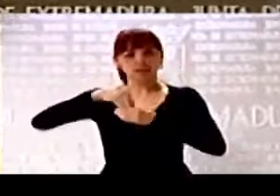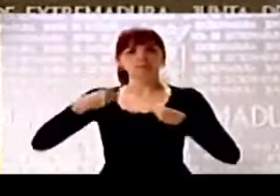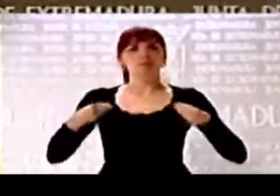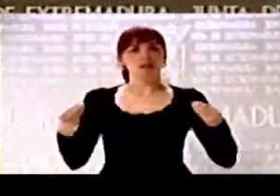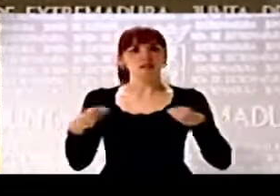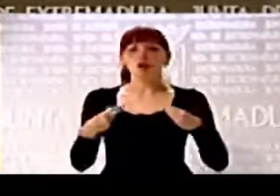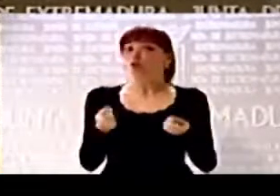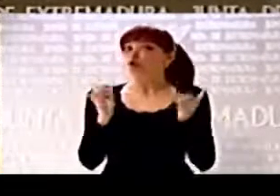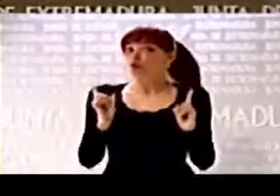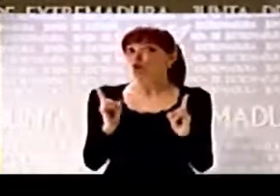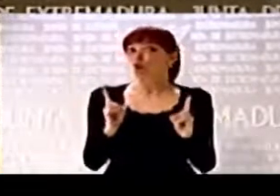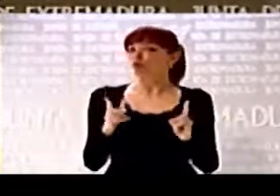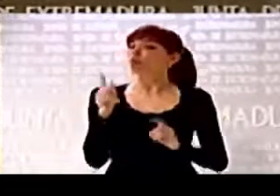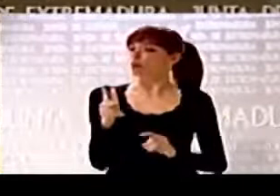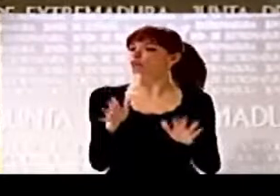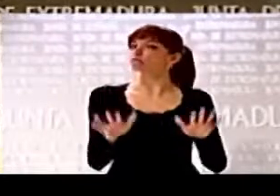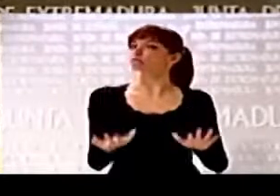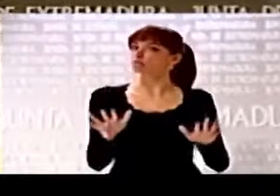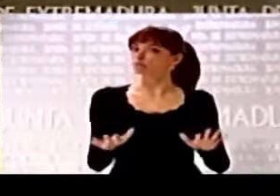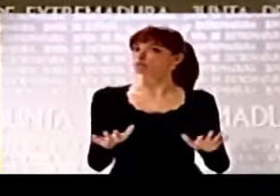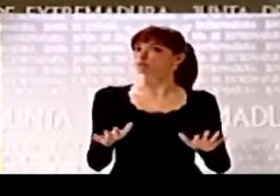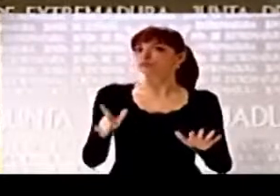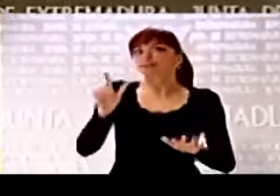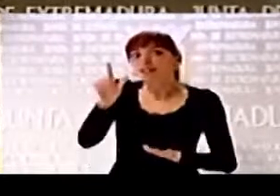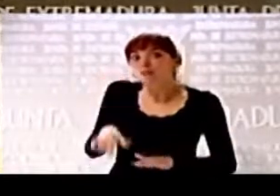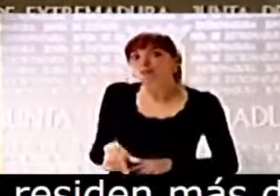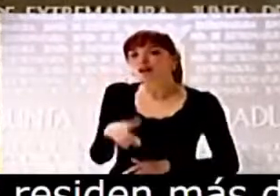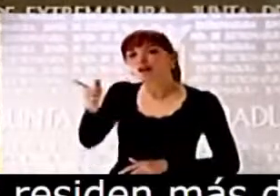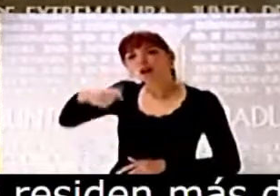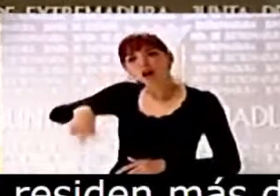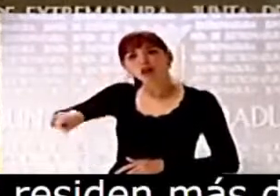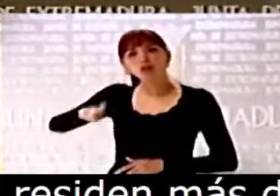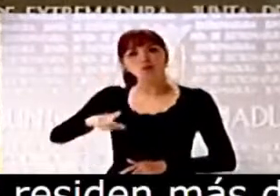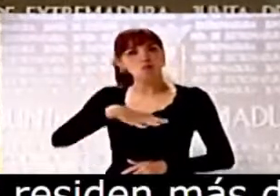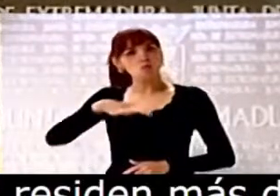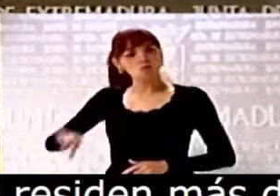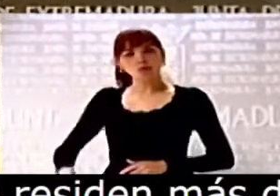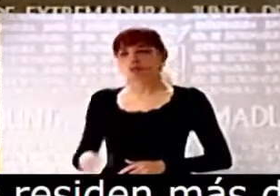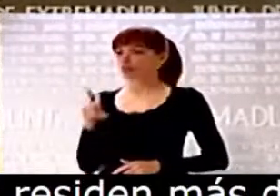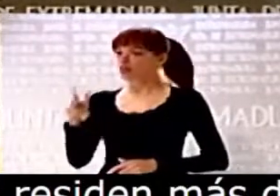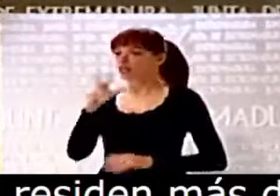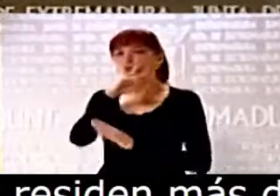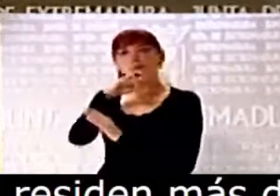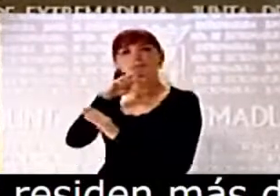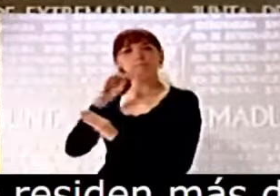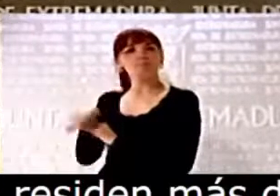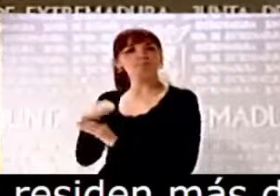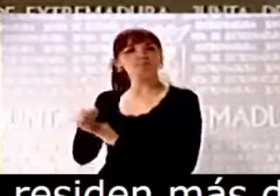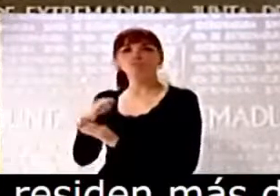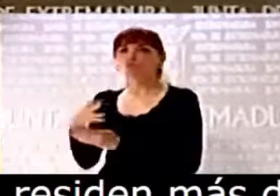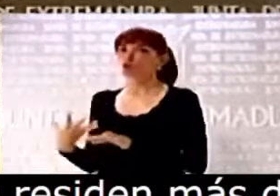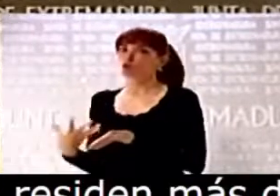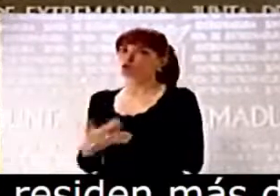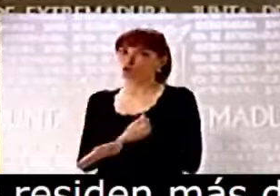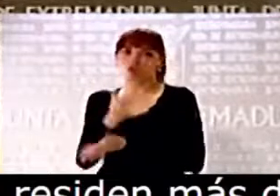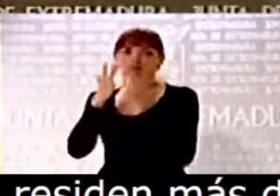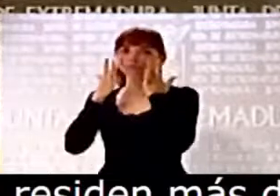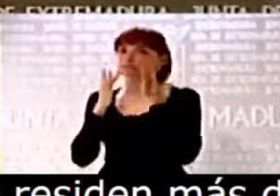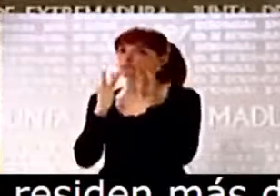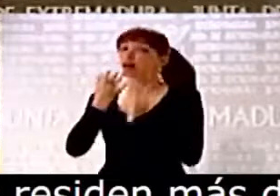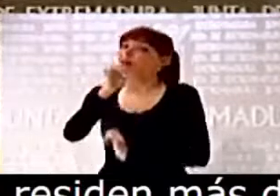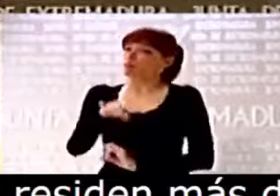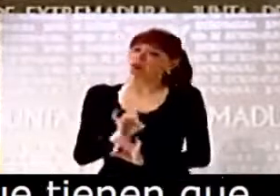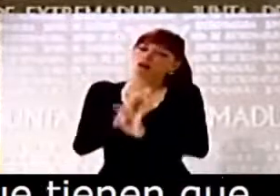solo tienen derecho a quedarse, sino que tienen que poder hacerlo con todos sus derechos garantizados. También, por supuesto, el derecho a